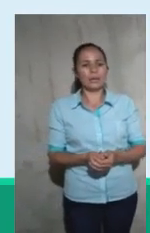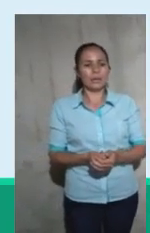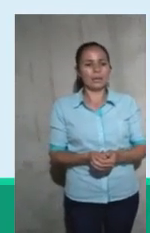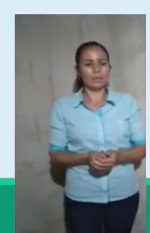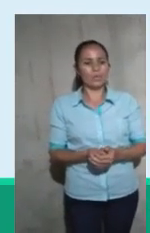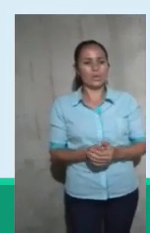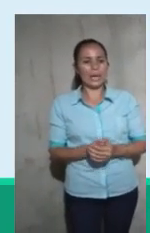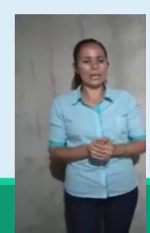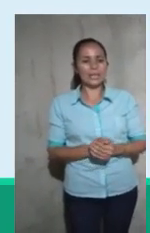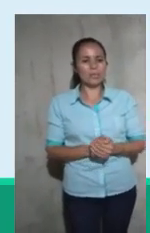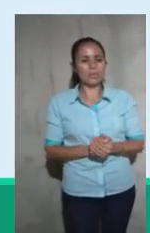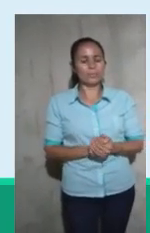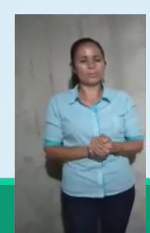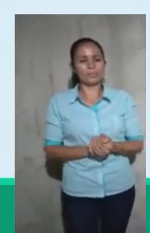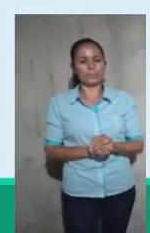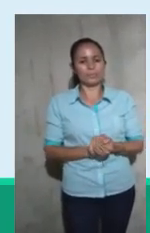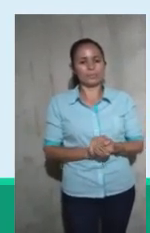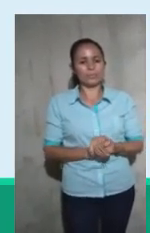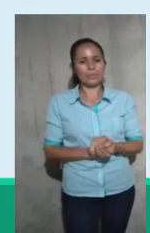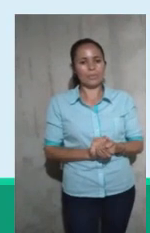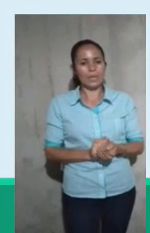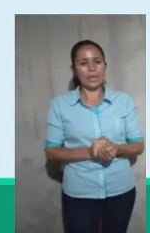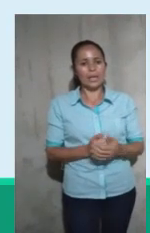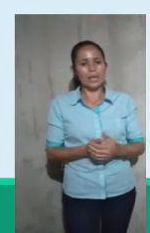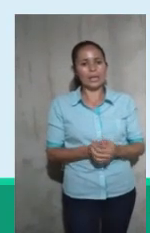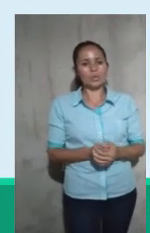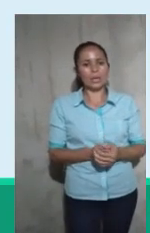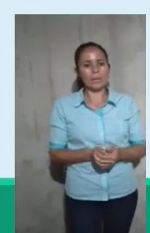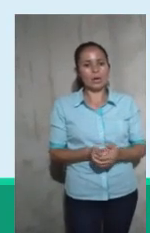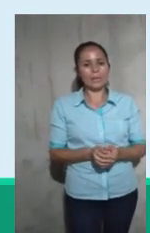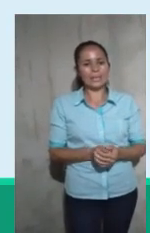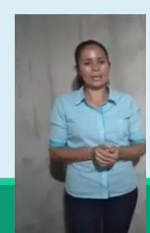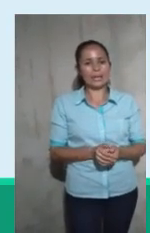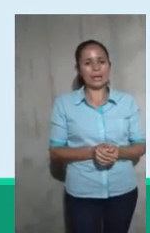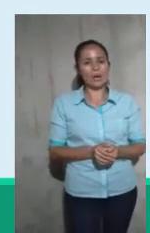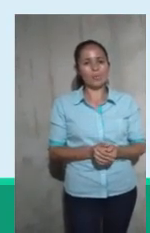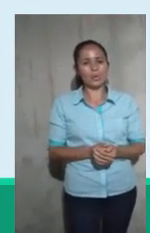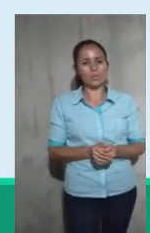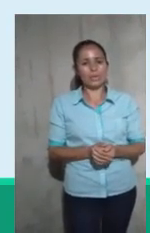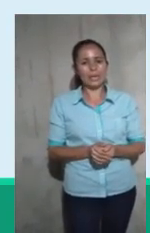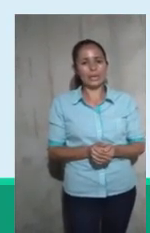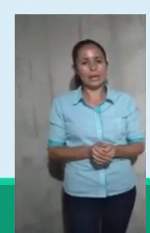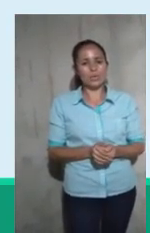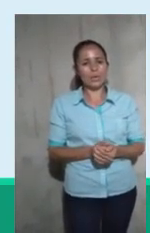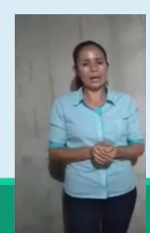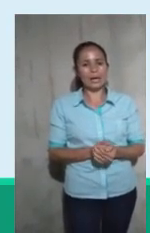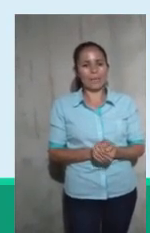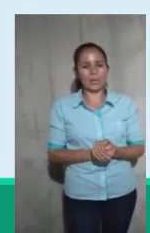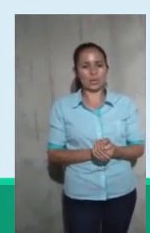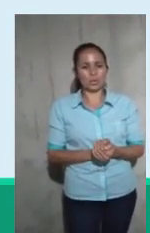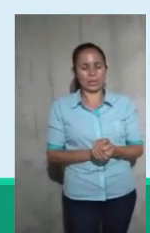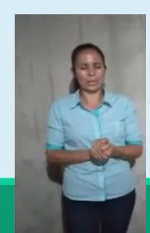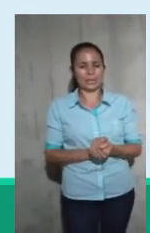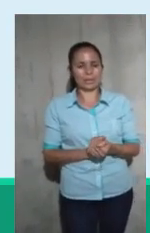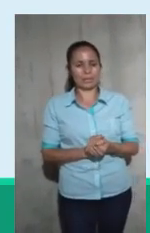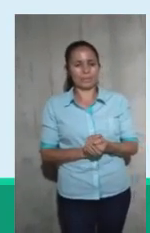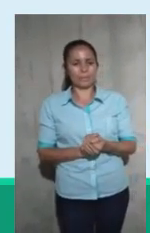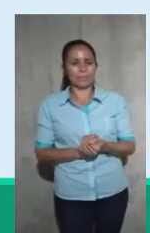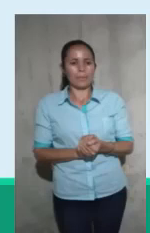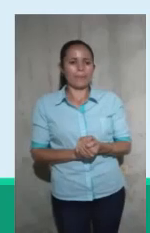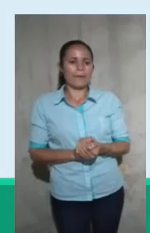El ultraísmo. En tu trabajo vas a tener la oportunidad de ayudar a las